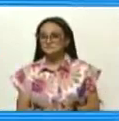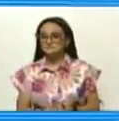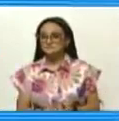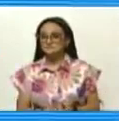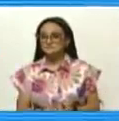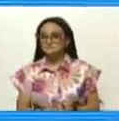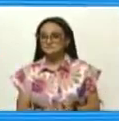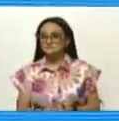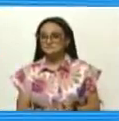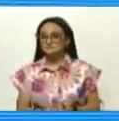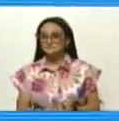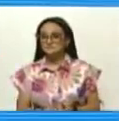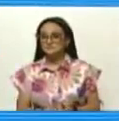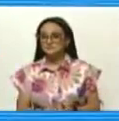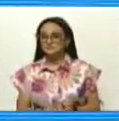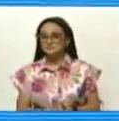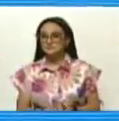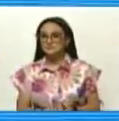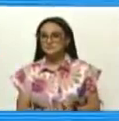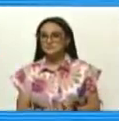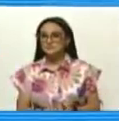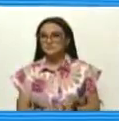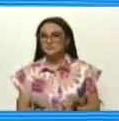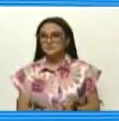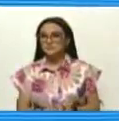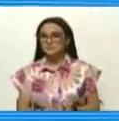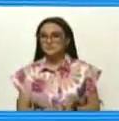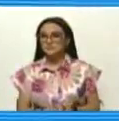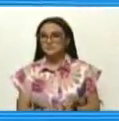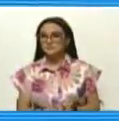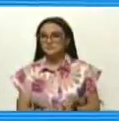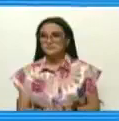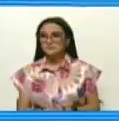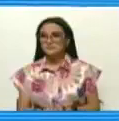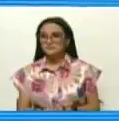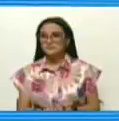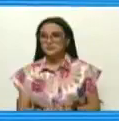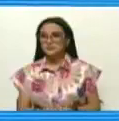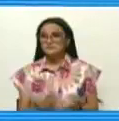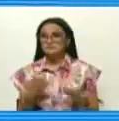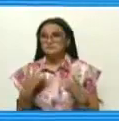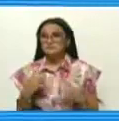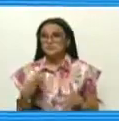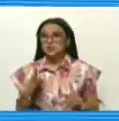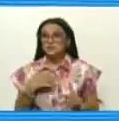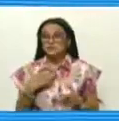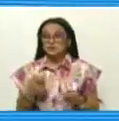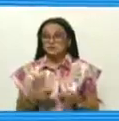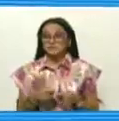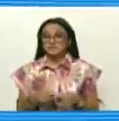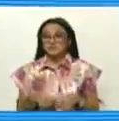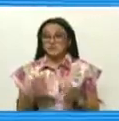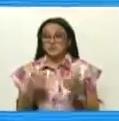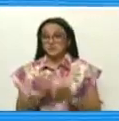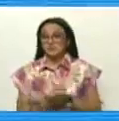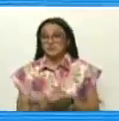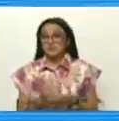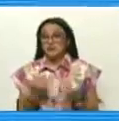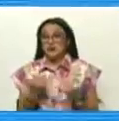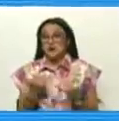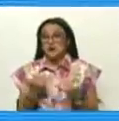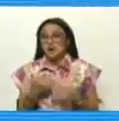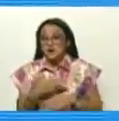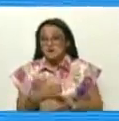Aquí se fue nuestra gente y por la cerca comenzamos a llamar a los que supuestamente estaban acompañando. Al rato se